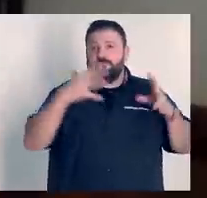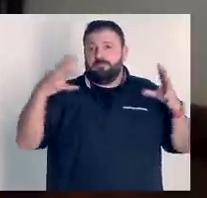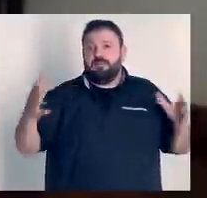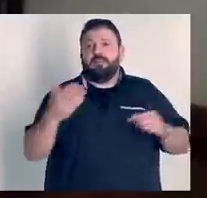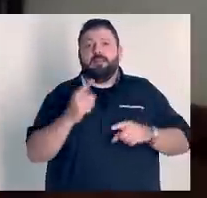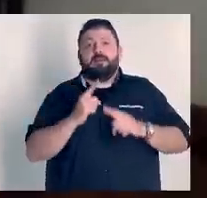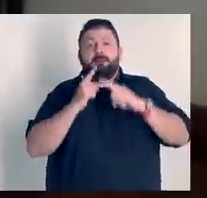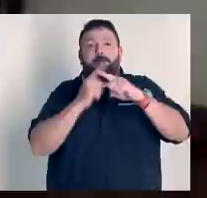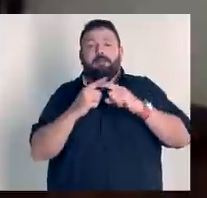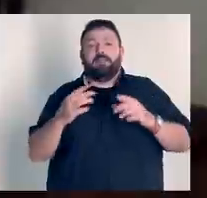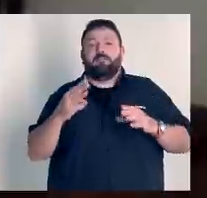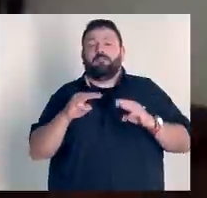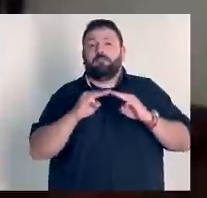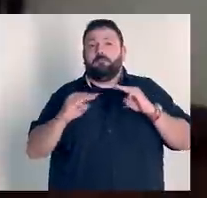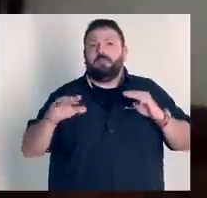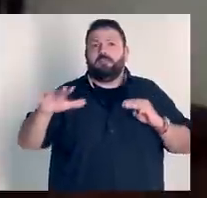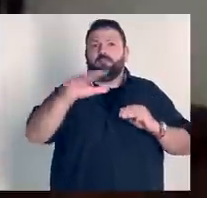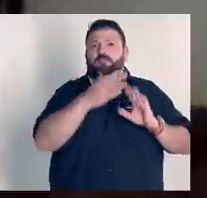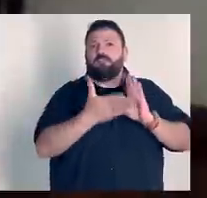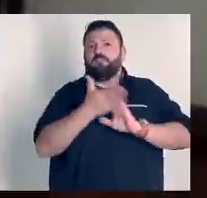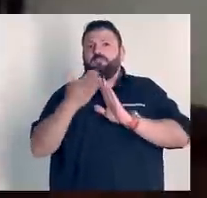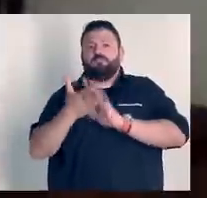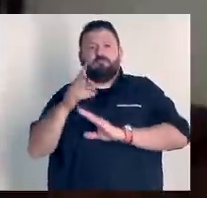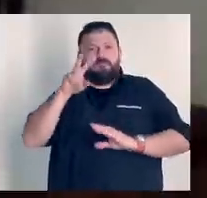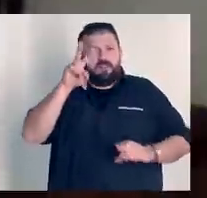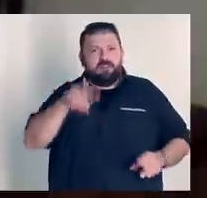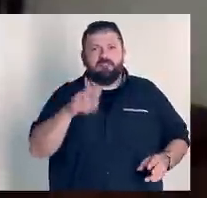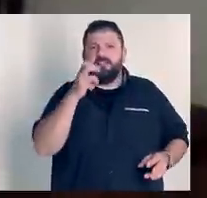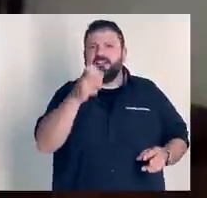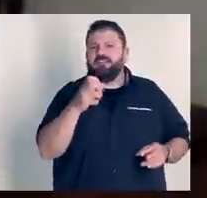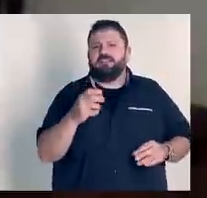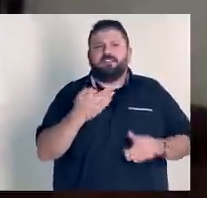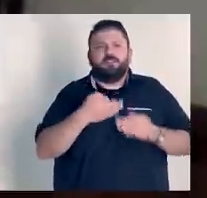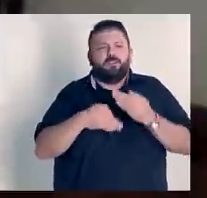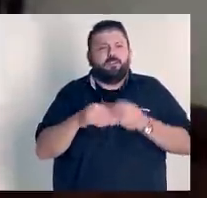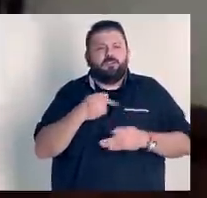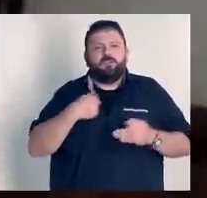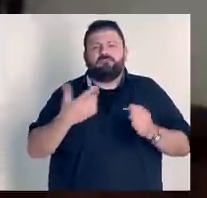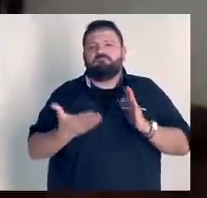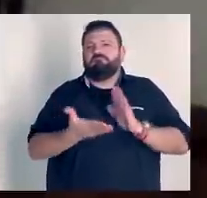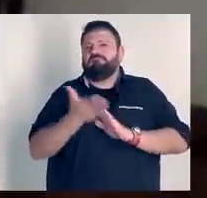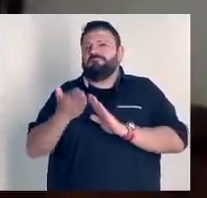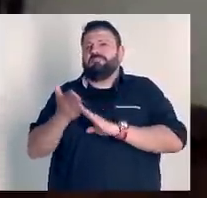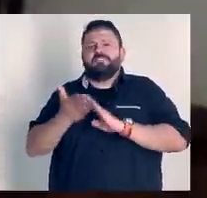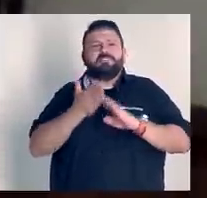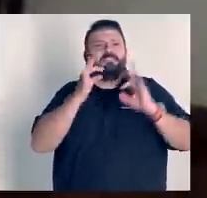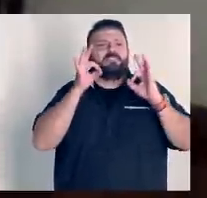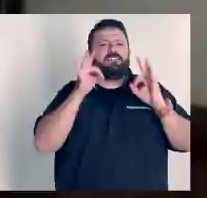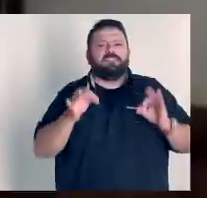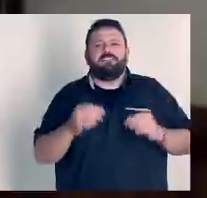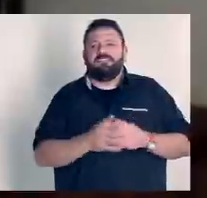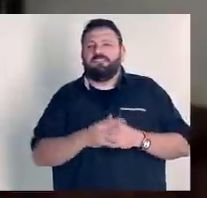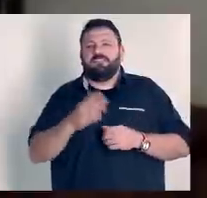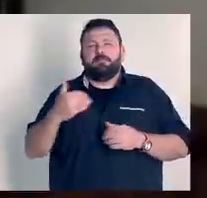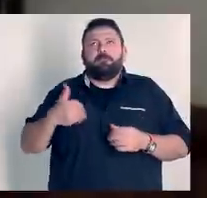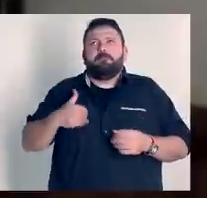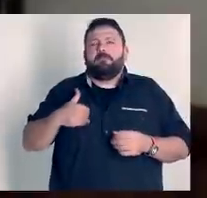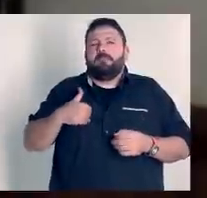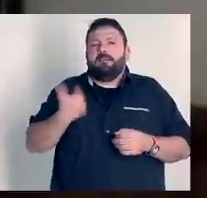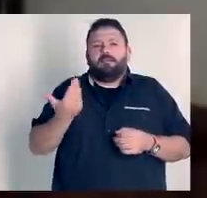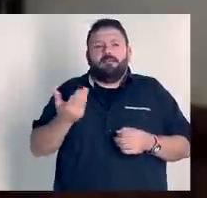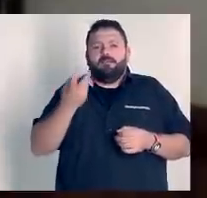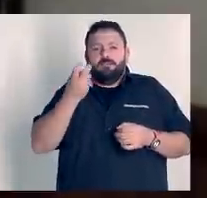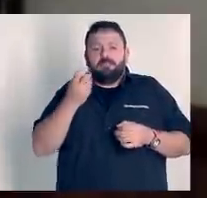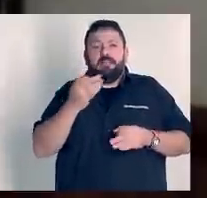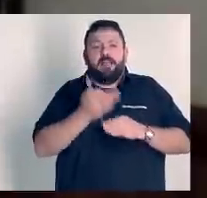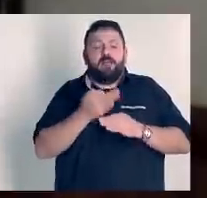de construcción, y ese sueño que parecía de verdad en una época de crisis tan inalcanzable, milagrosa y maravillosamente, pues es lo que